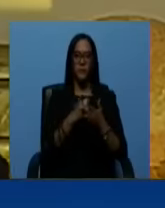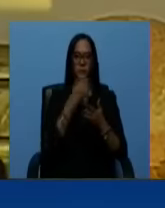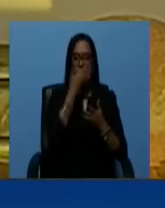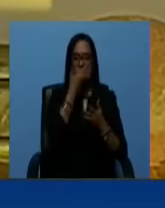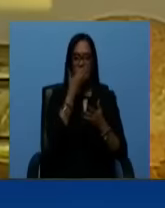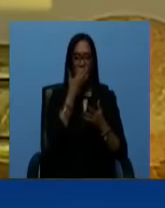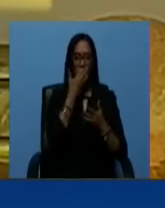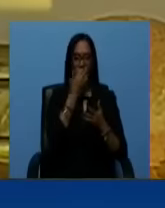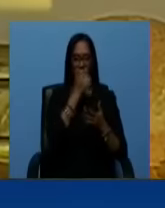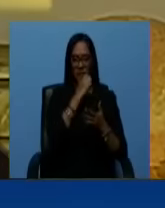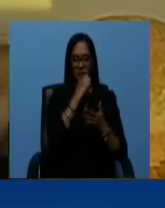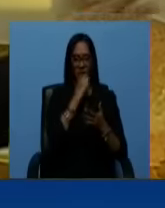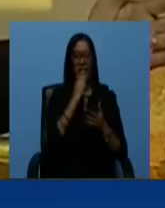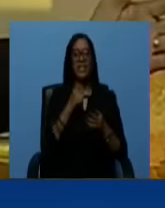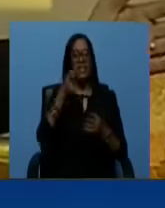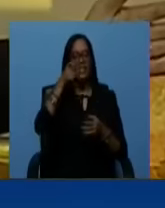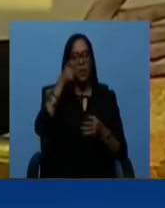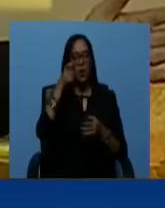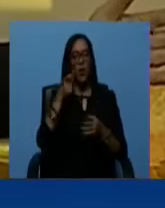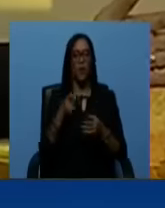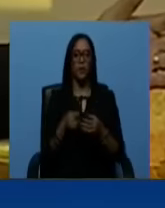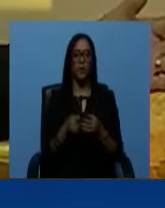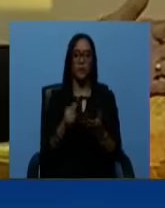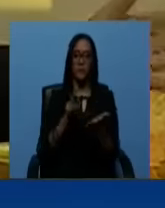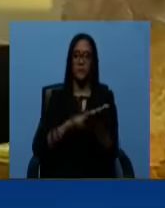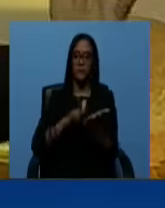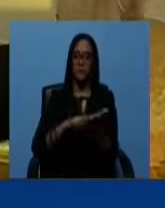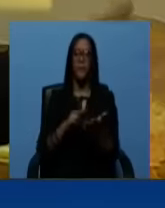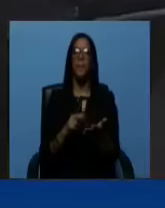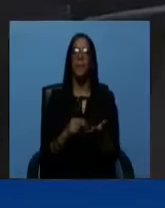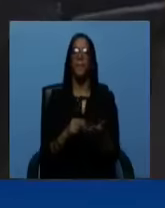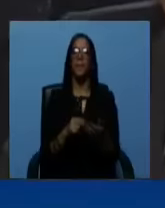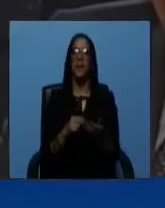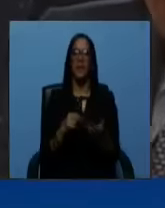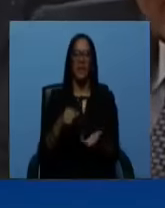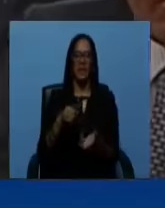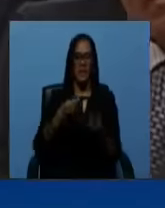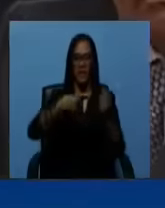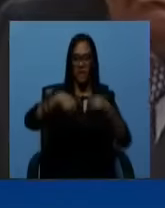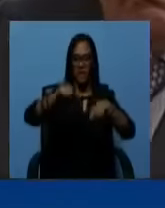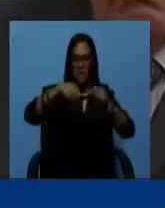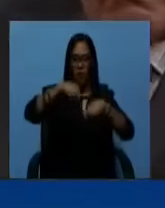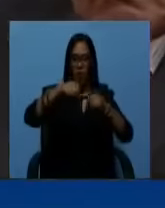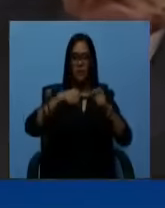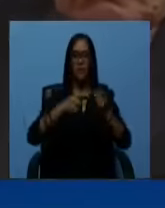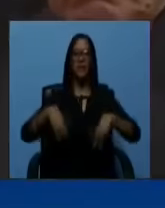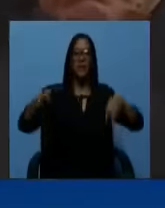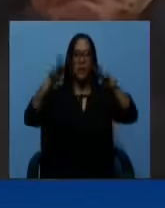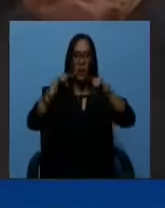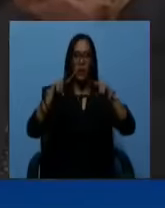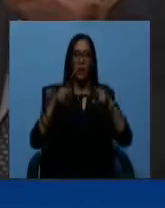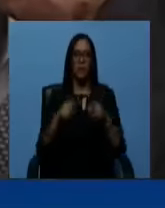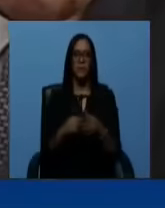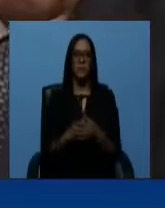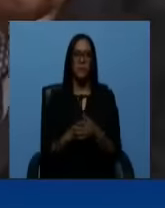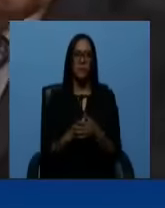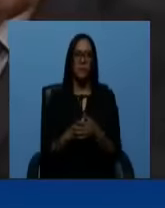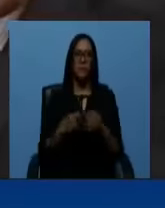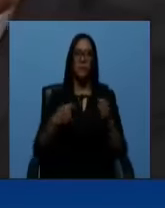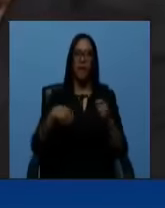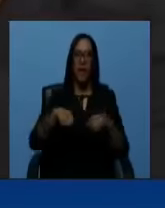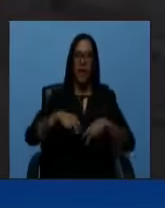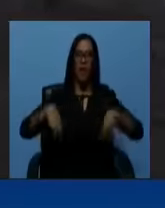de seguro y de bolsas, que le va muy bien a la Bolsa de Caracas, a la Bolsa Agrícola,